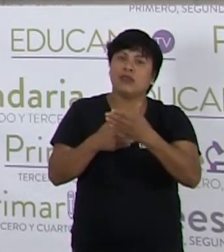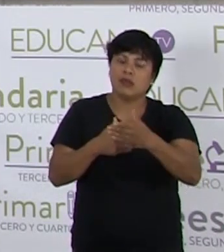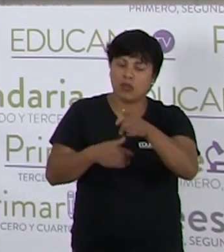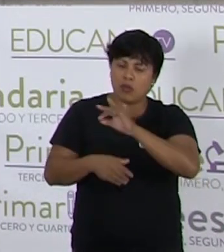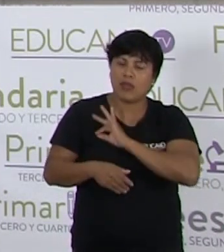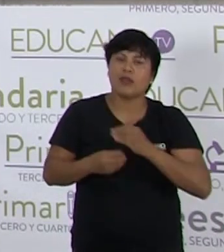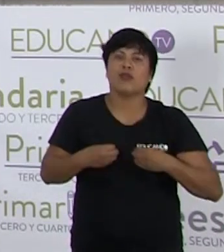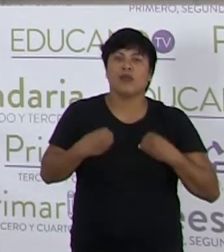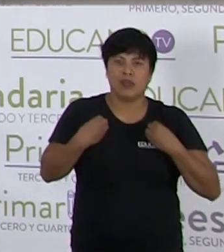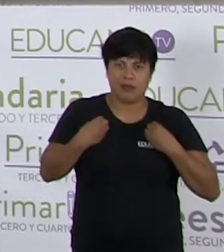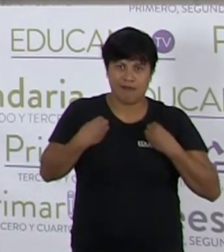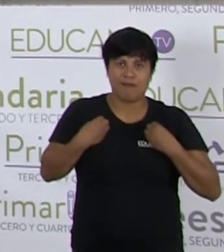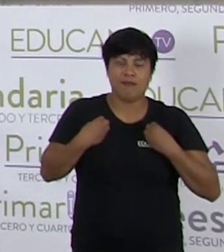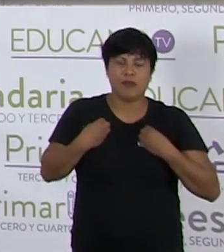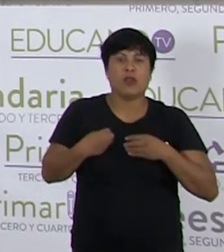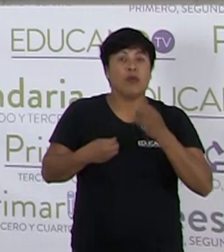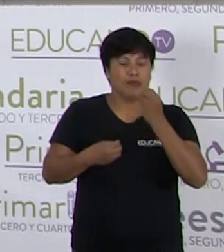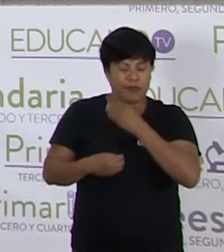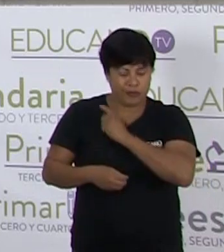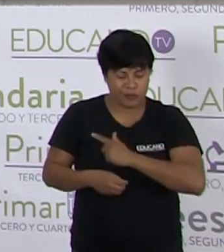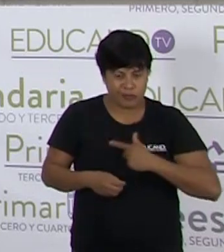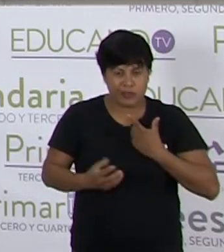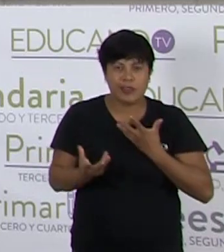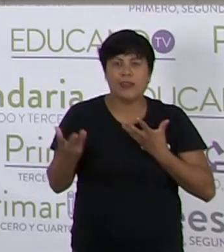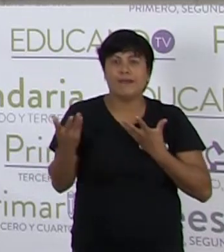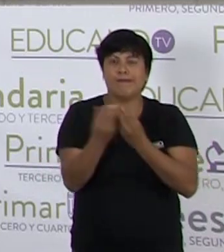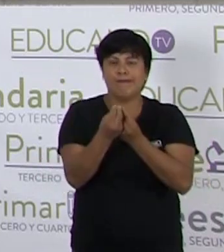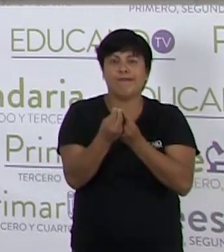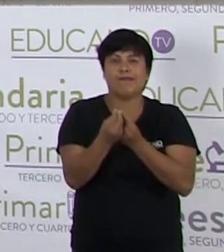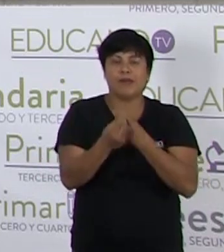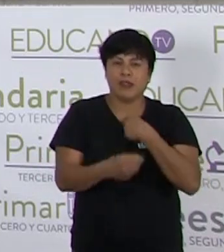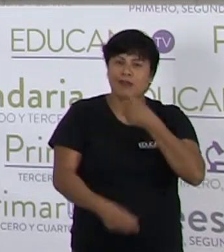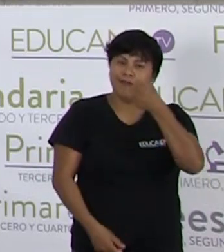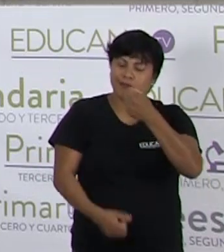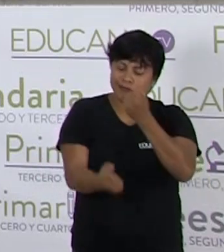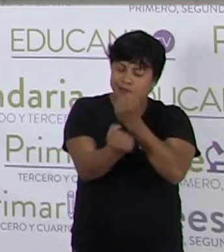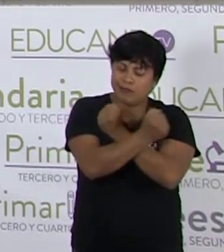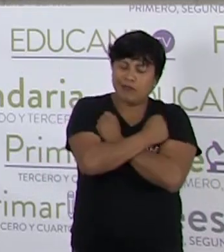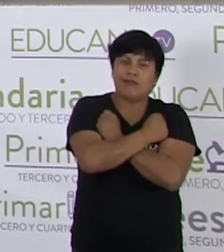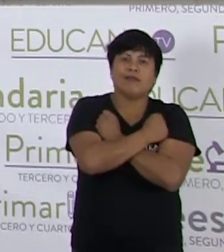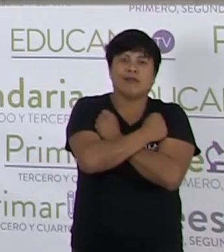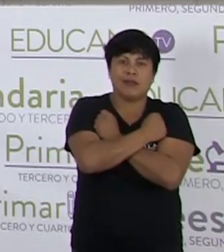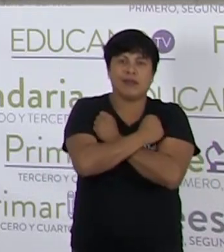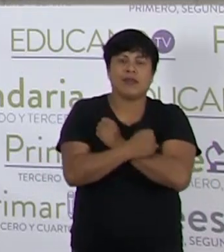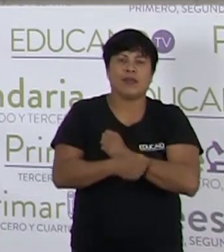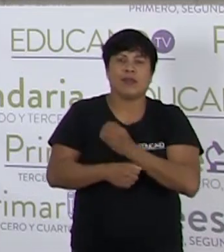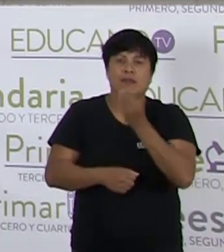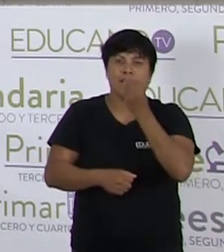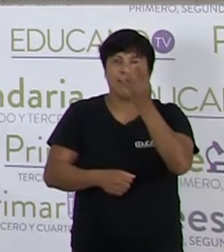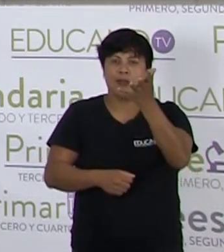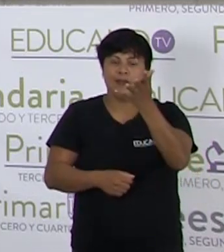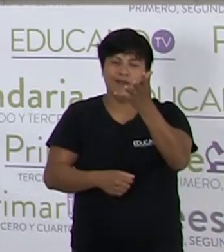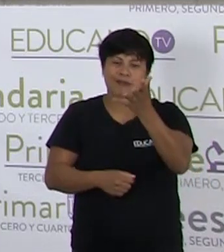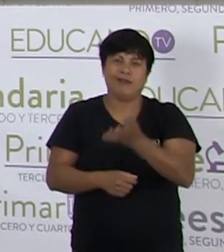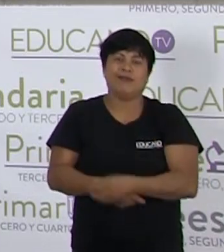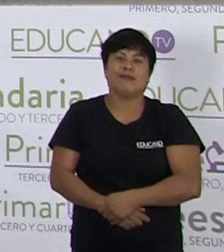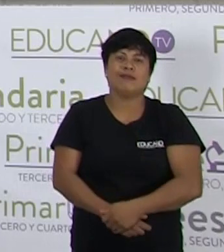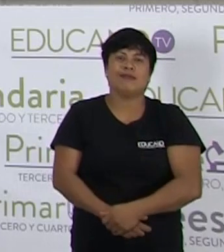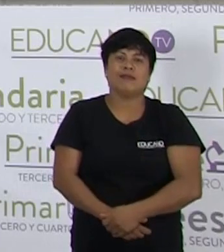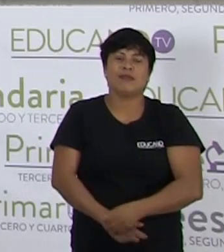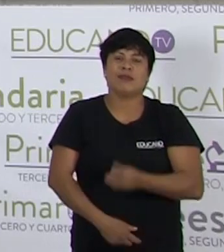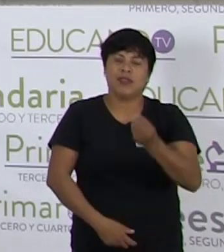vida diaria. Fue un gusto enorme estar contigo. Te mando un fuertísimo abrazo, un